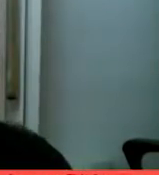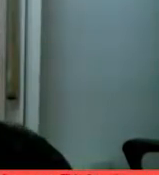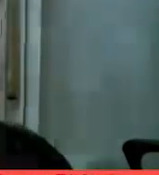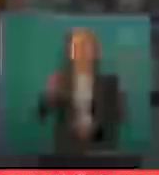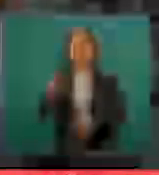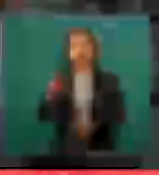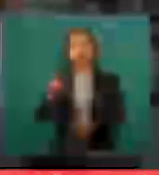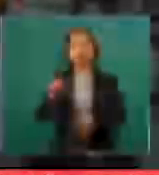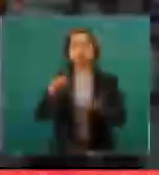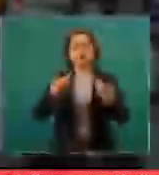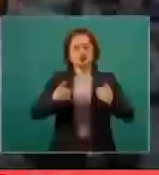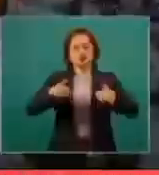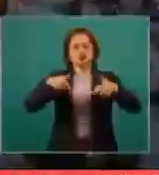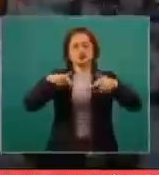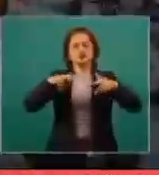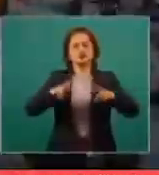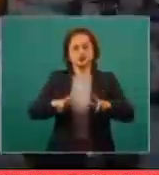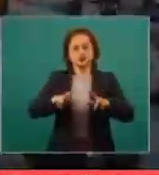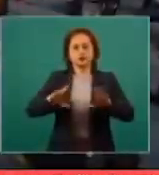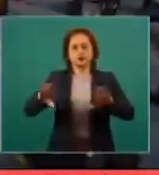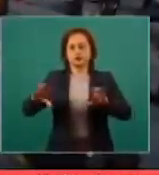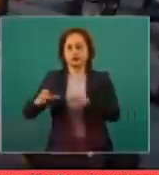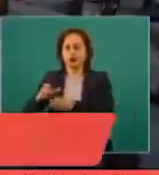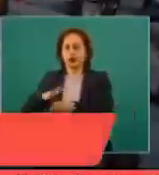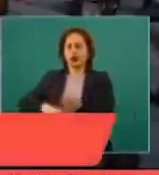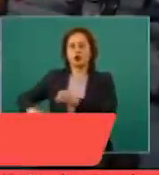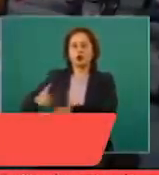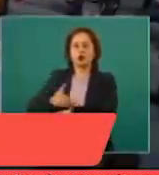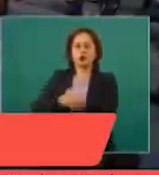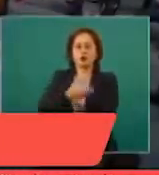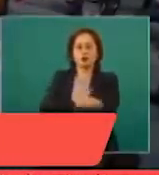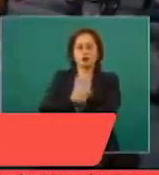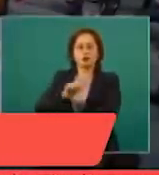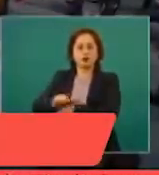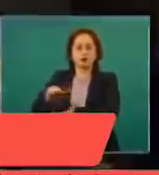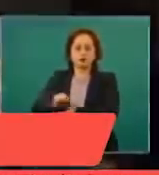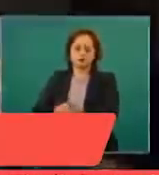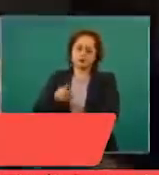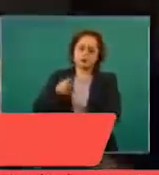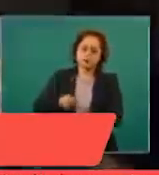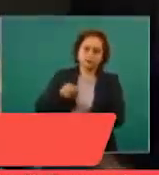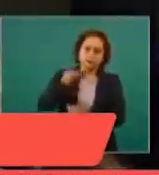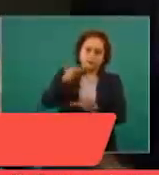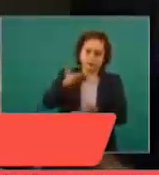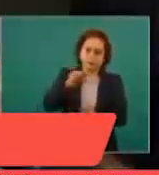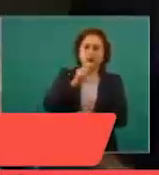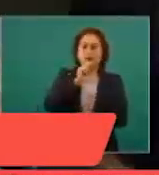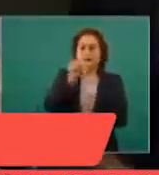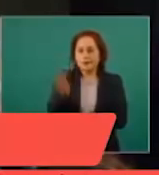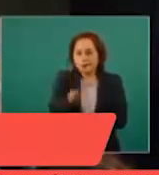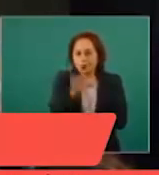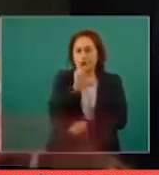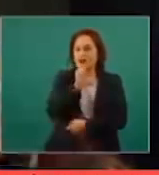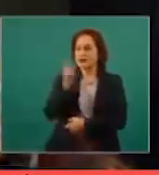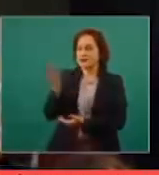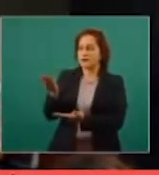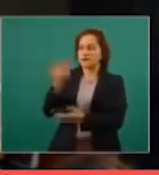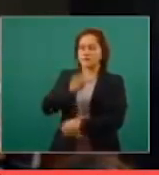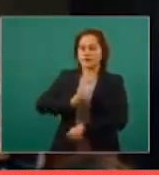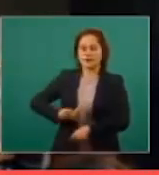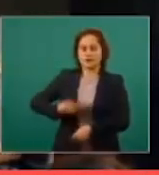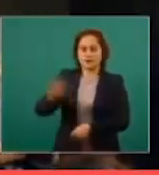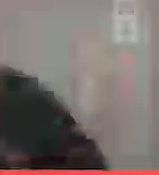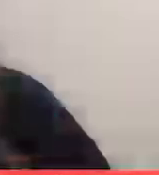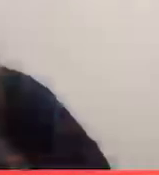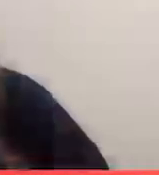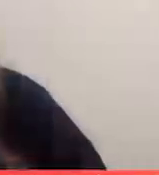también tuvo bastante impacto, así que sí, Sí. conocieron una mañanera por estos lados. Y ahorita te